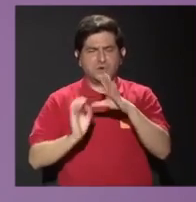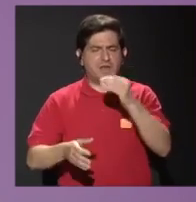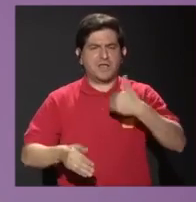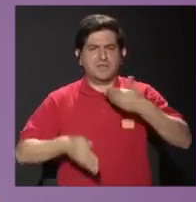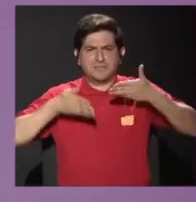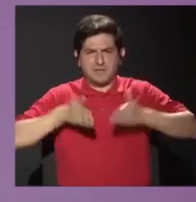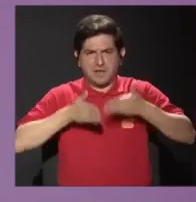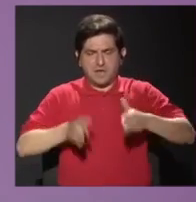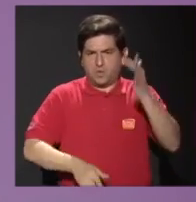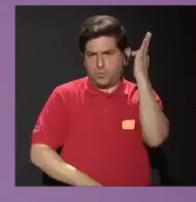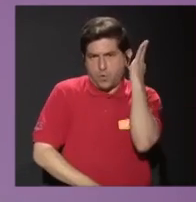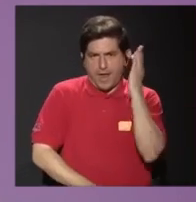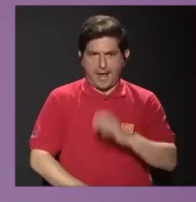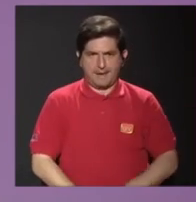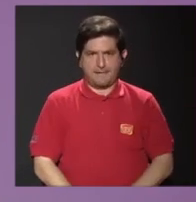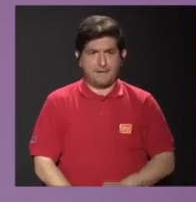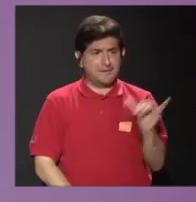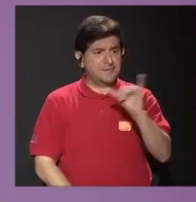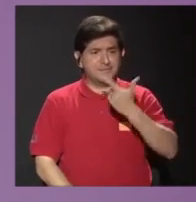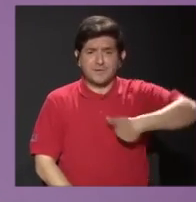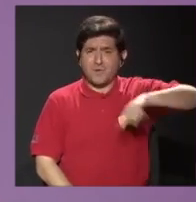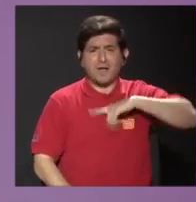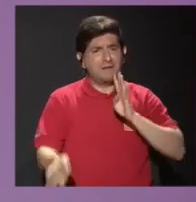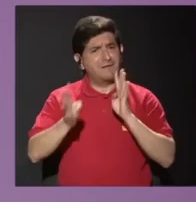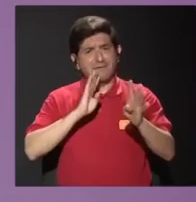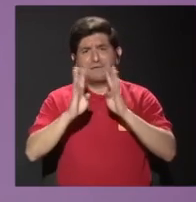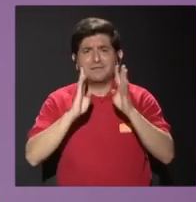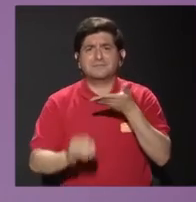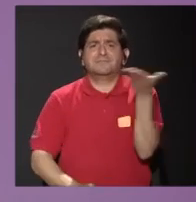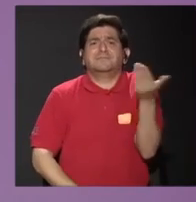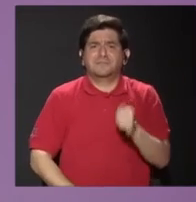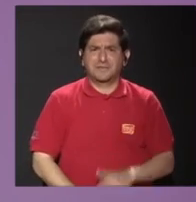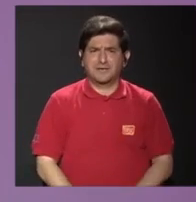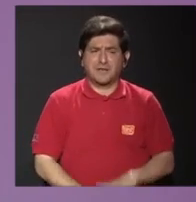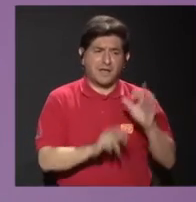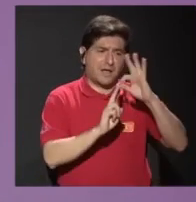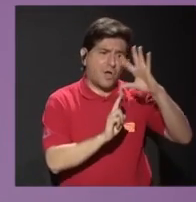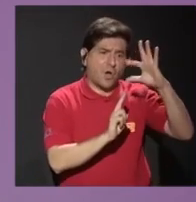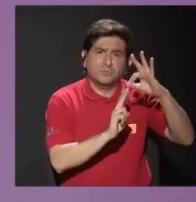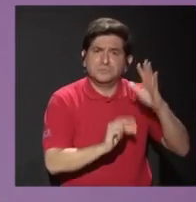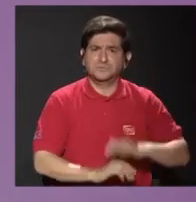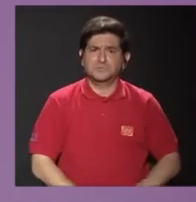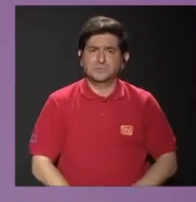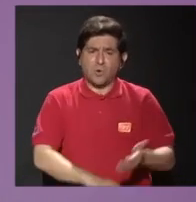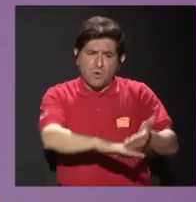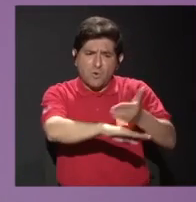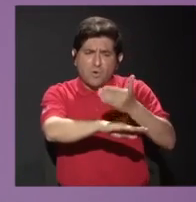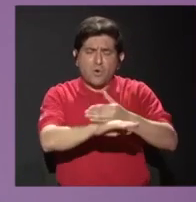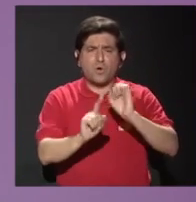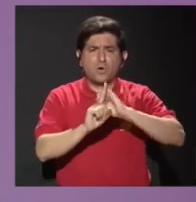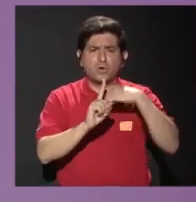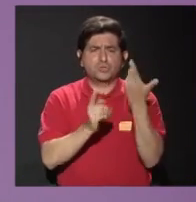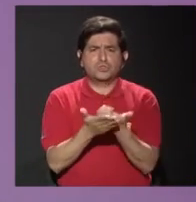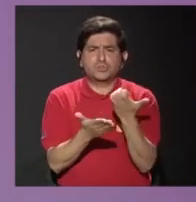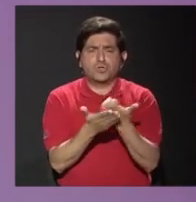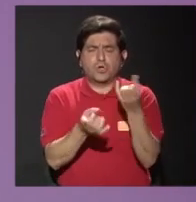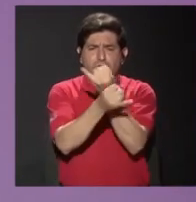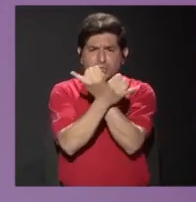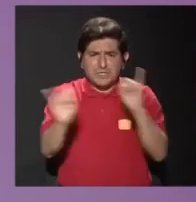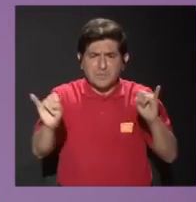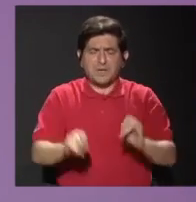las mujeres también tenemos que hablar un poco sobre oportunidades de mejora socioeconómica de